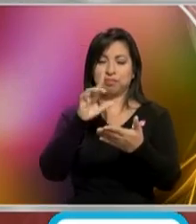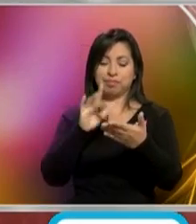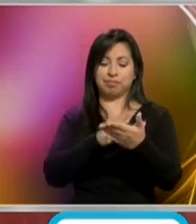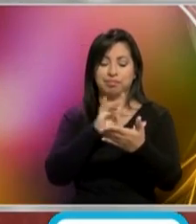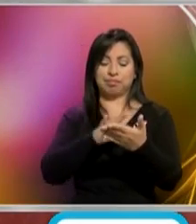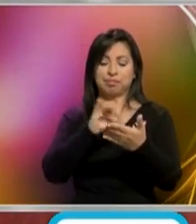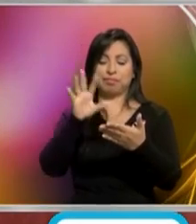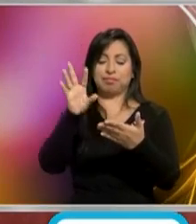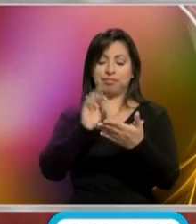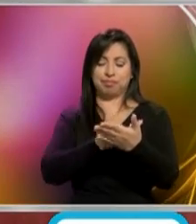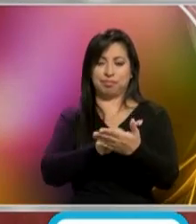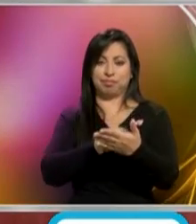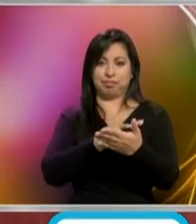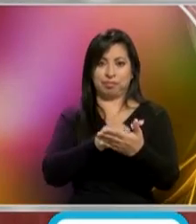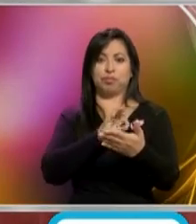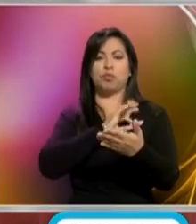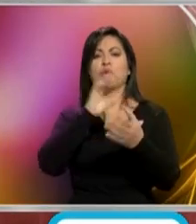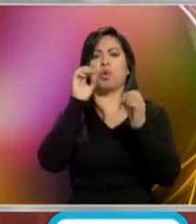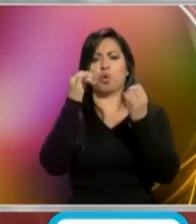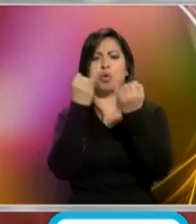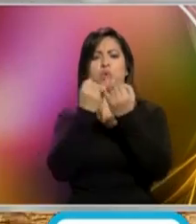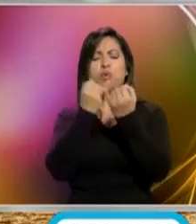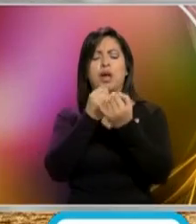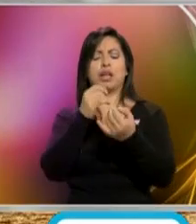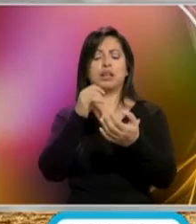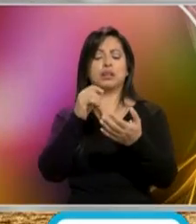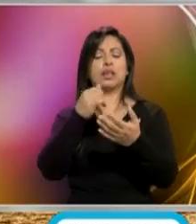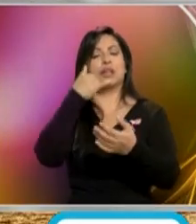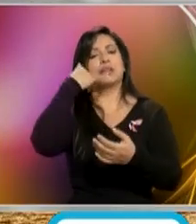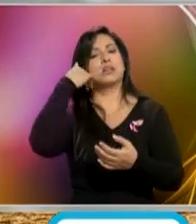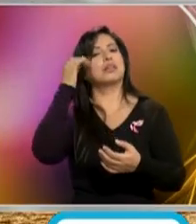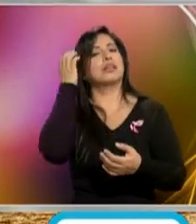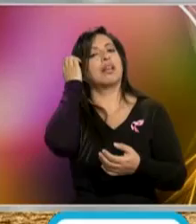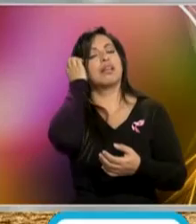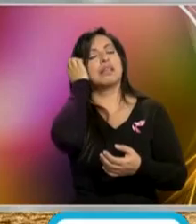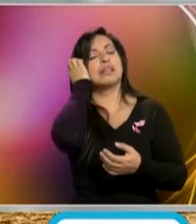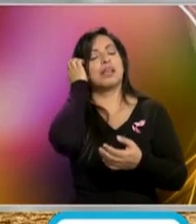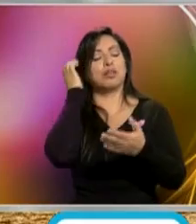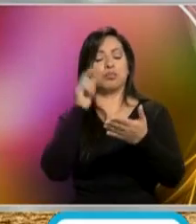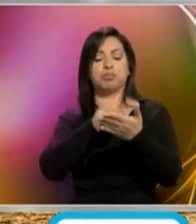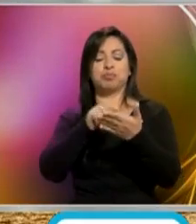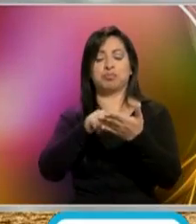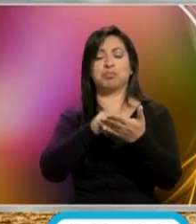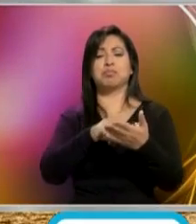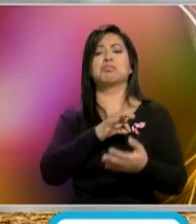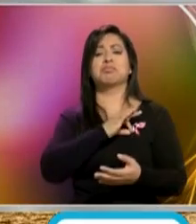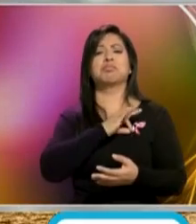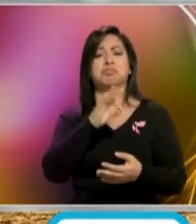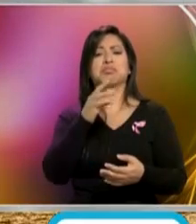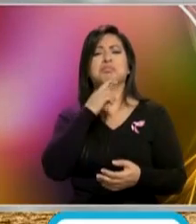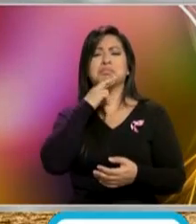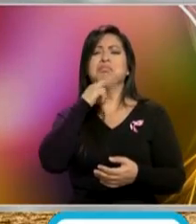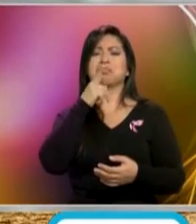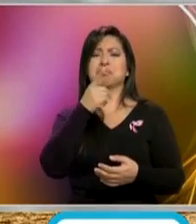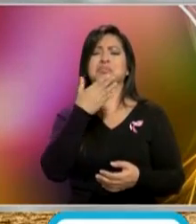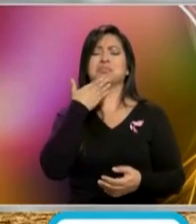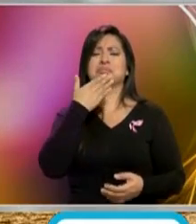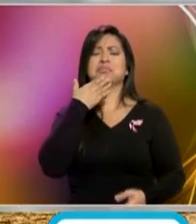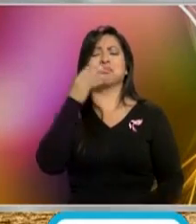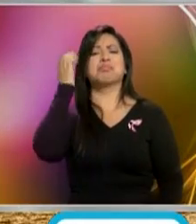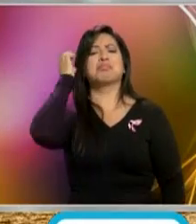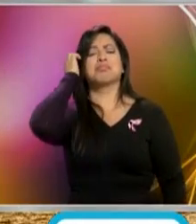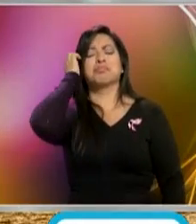dispositivo. Pueden instalarla en sus teléfonos. De hecho, yo les diría que donde mejor funciona es en el teléfono, porque es el dispositivo que